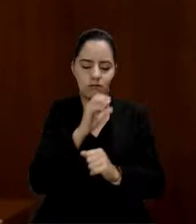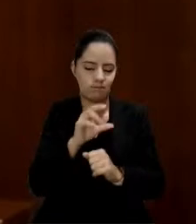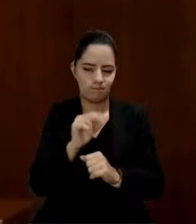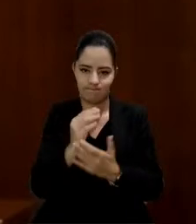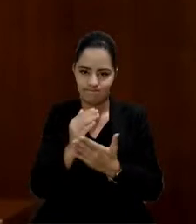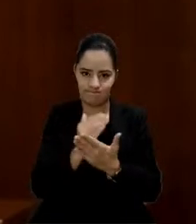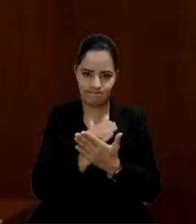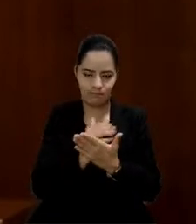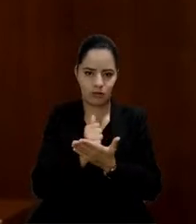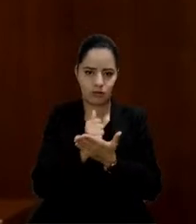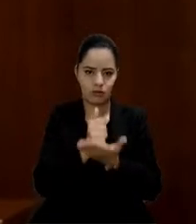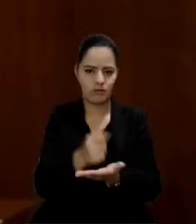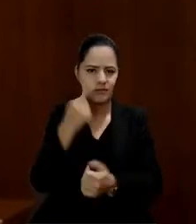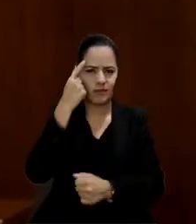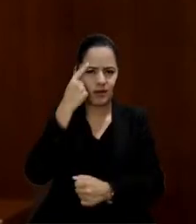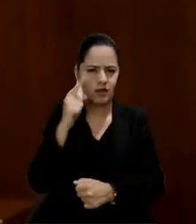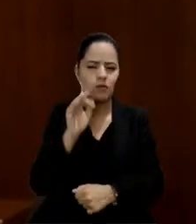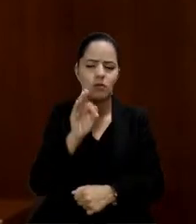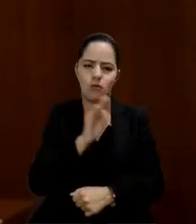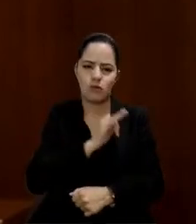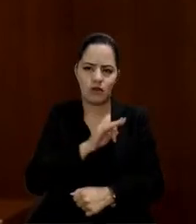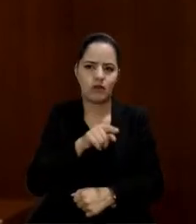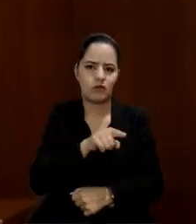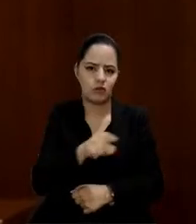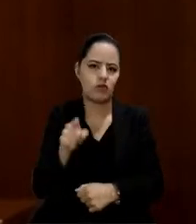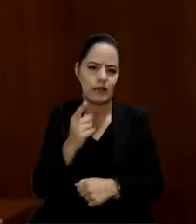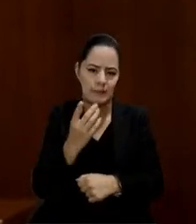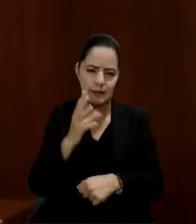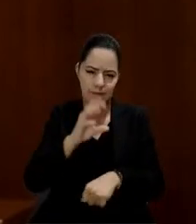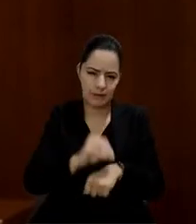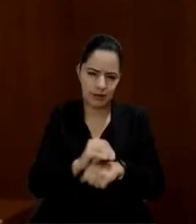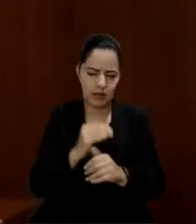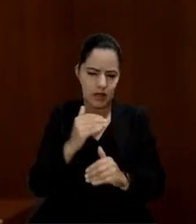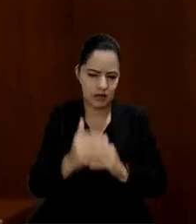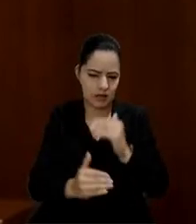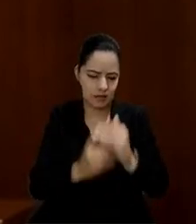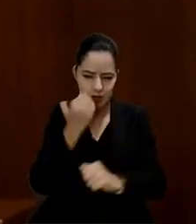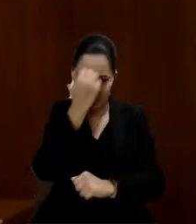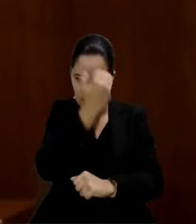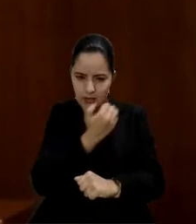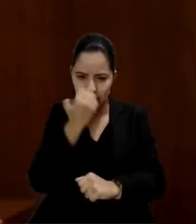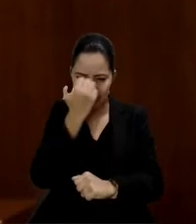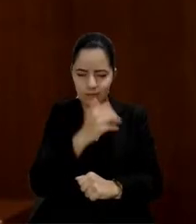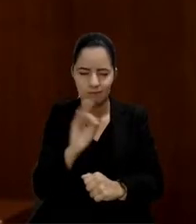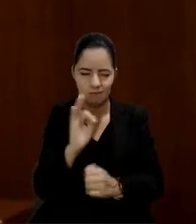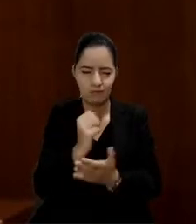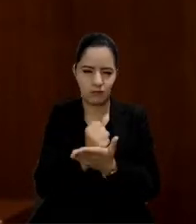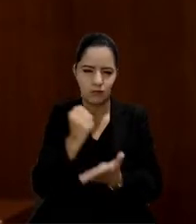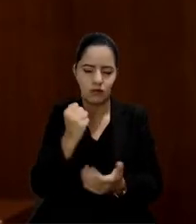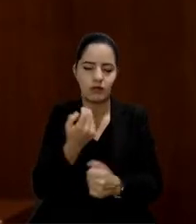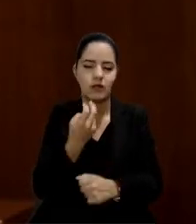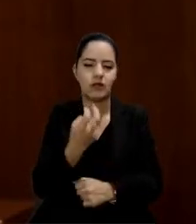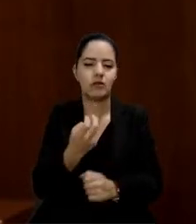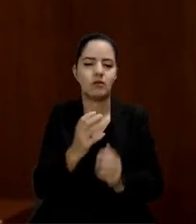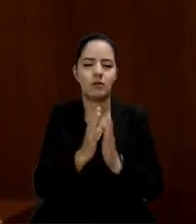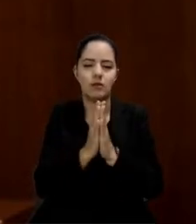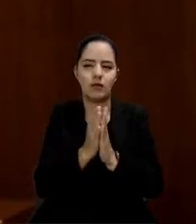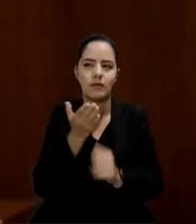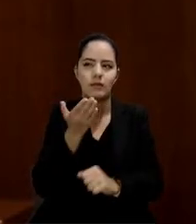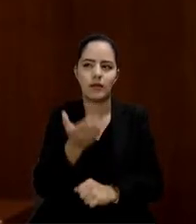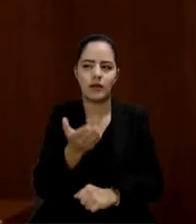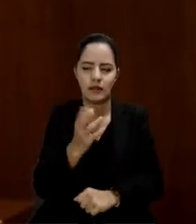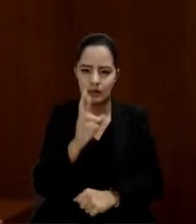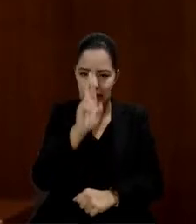procedente, se admita a trámite para su análisis, discusión y, en su caso, aprobación. Por ello solicitamos respetuosamente se integre de manera